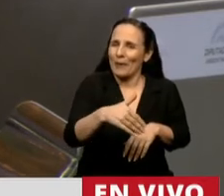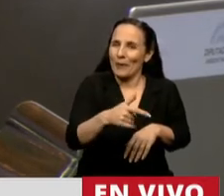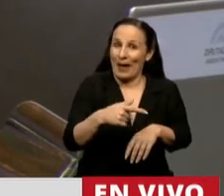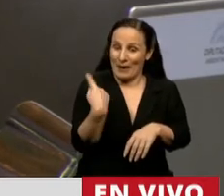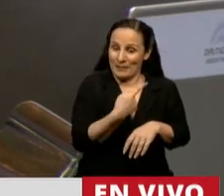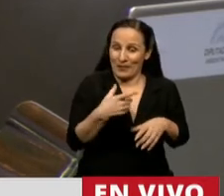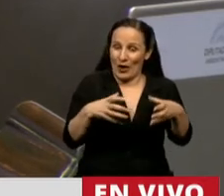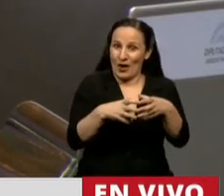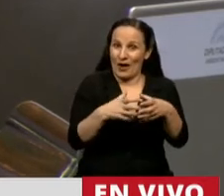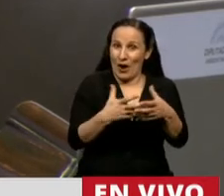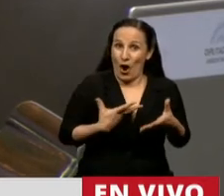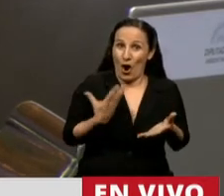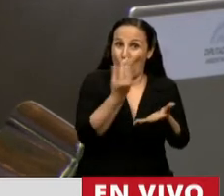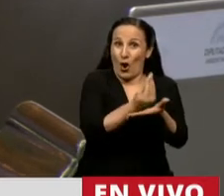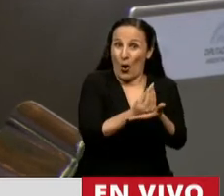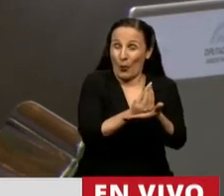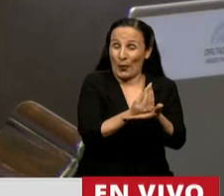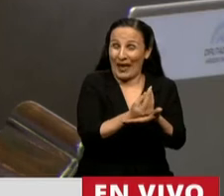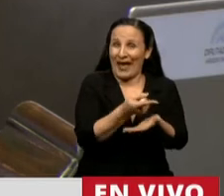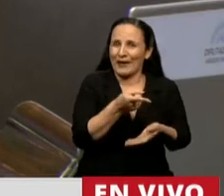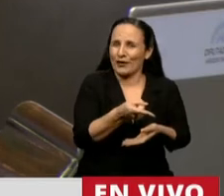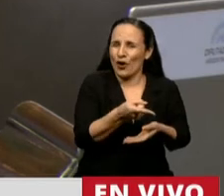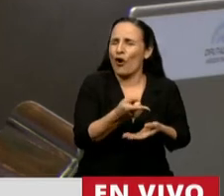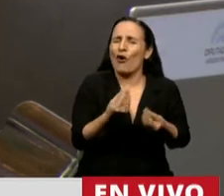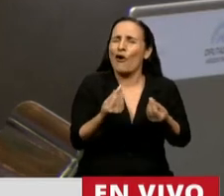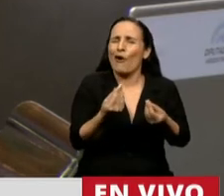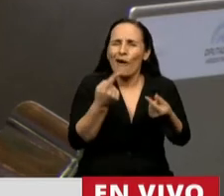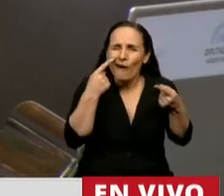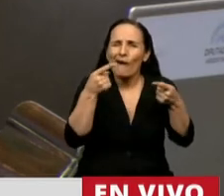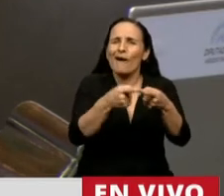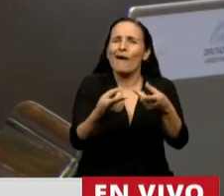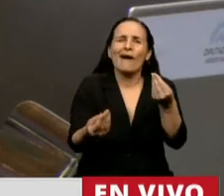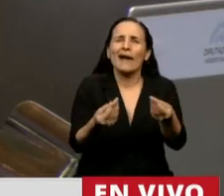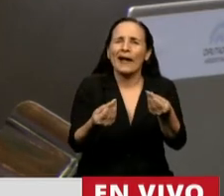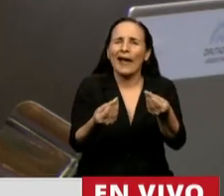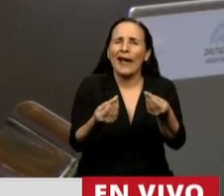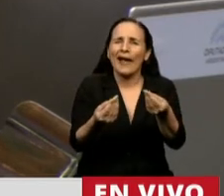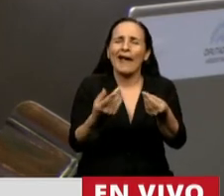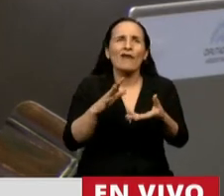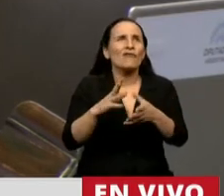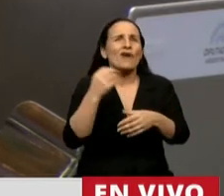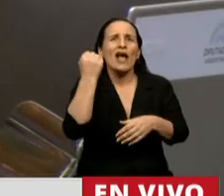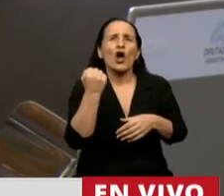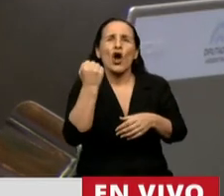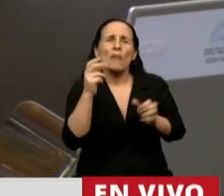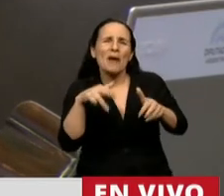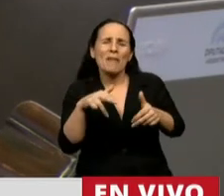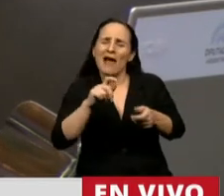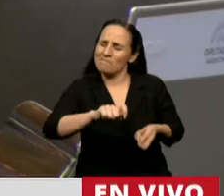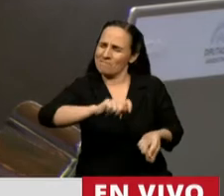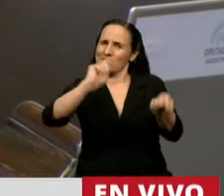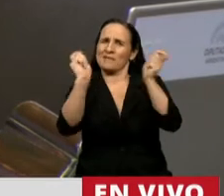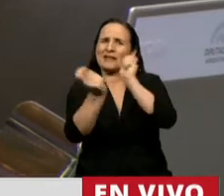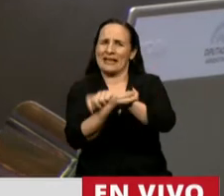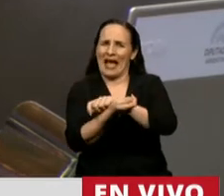nuestro gobierno, un mismo proyecto de cambiando un modelo económico, priorizando lo que tiene que